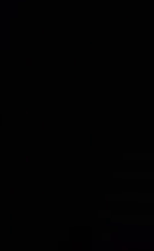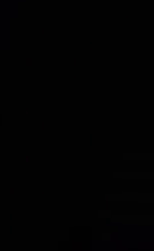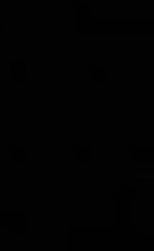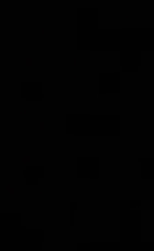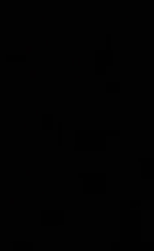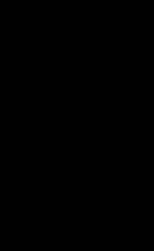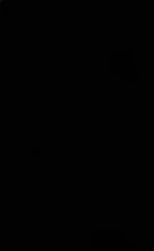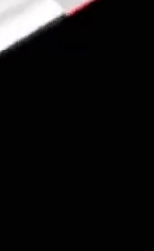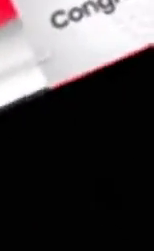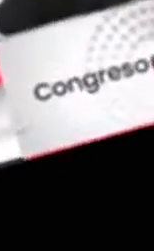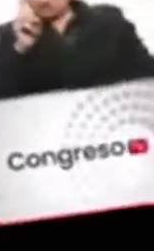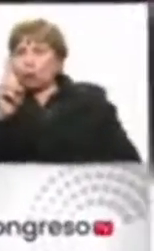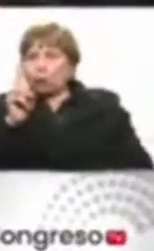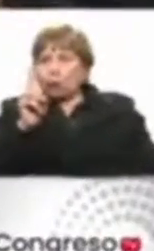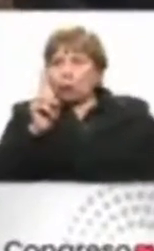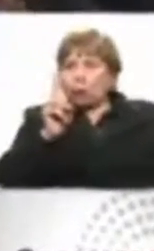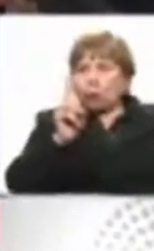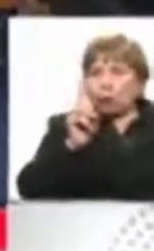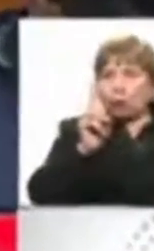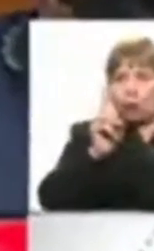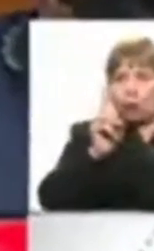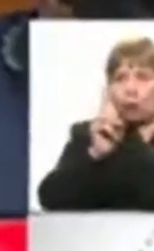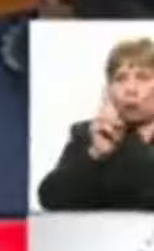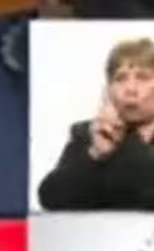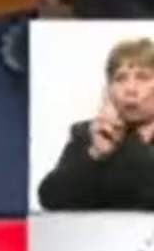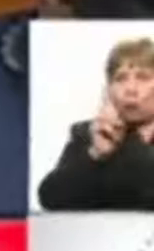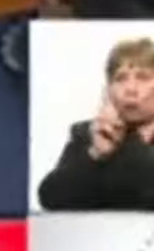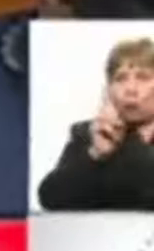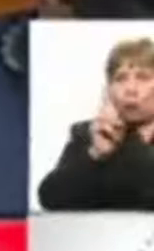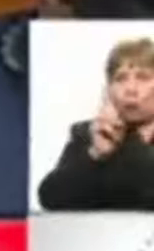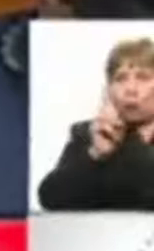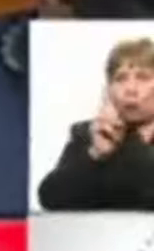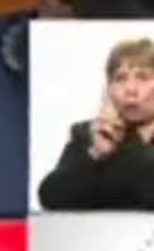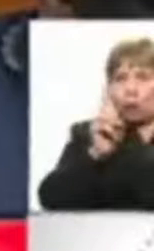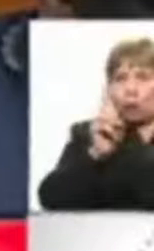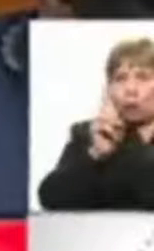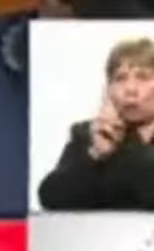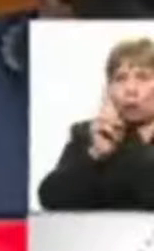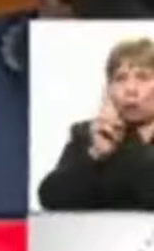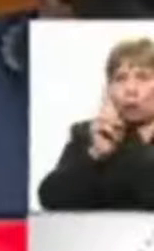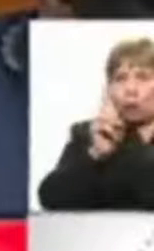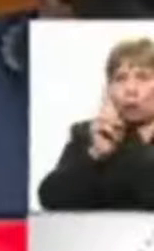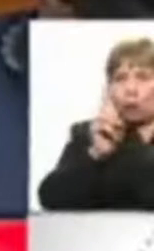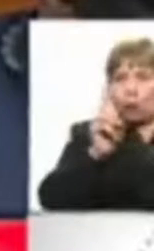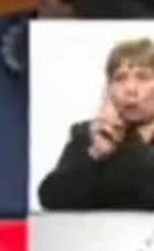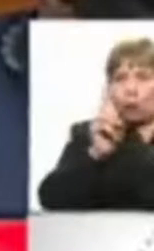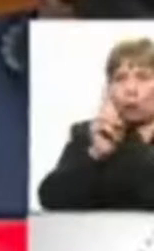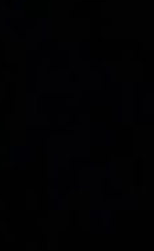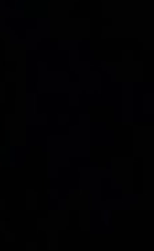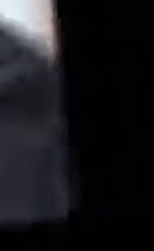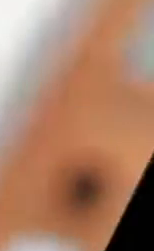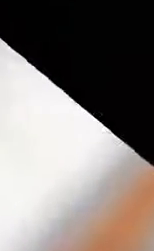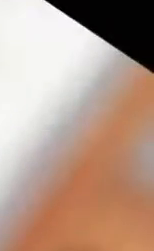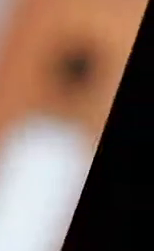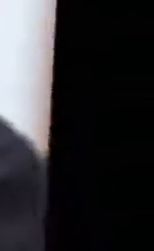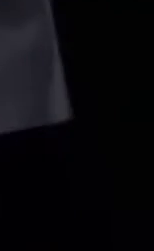la agresión verbal que denunció la congresista Patricia Chirinos. Alba agregó que a Bellido Ugarte le falta experiencia en gestión.